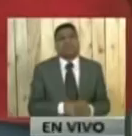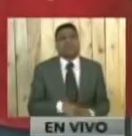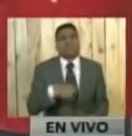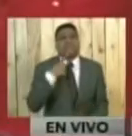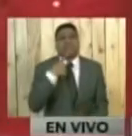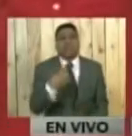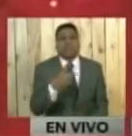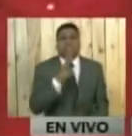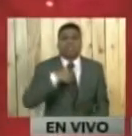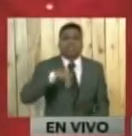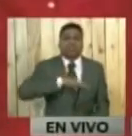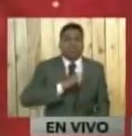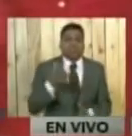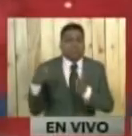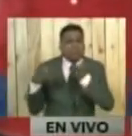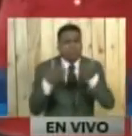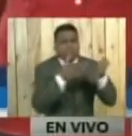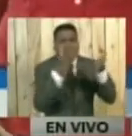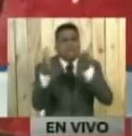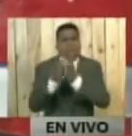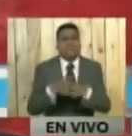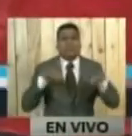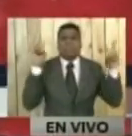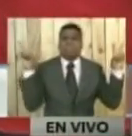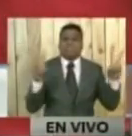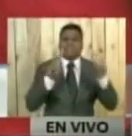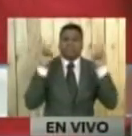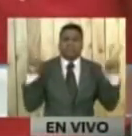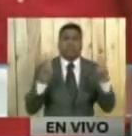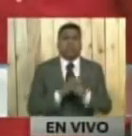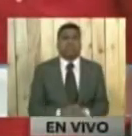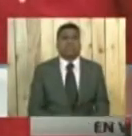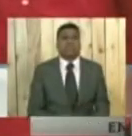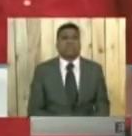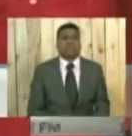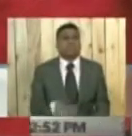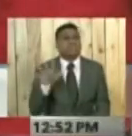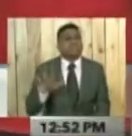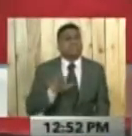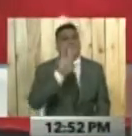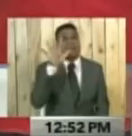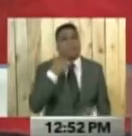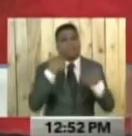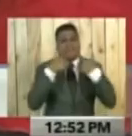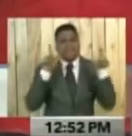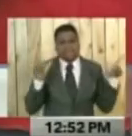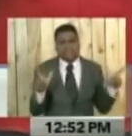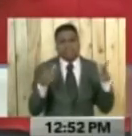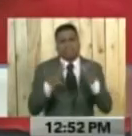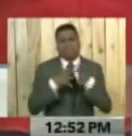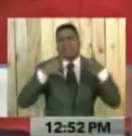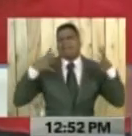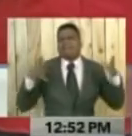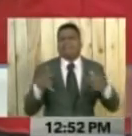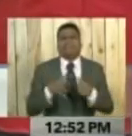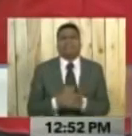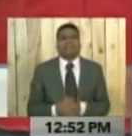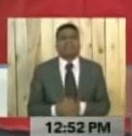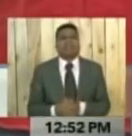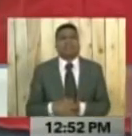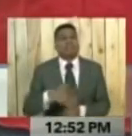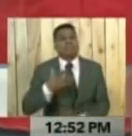que nuestro camino es el de la victoria, el de la patria libre y soberana. Por eso es